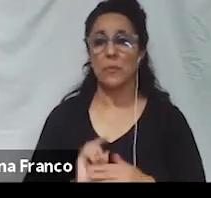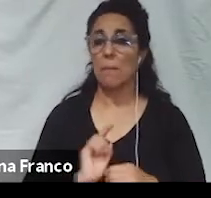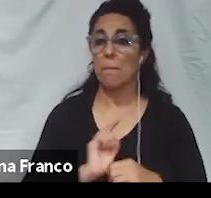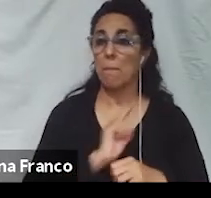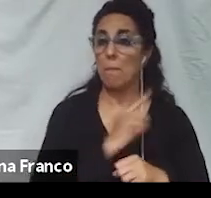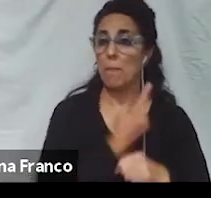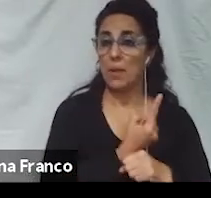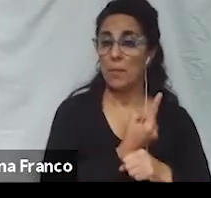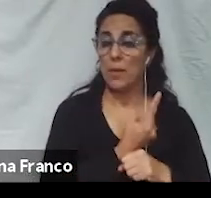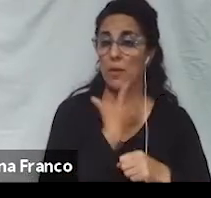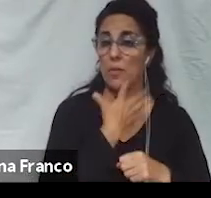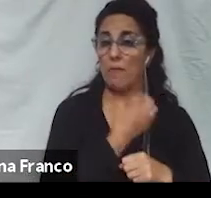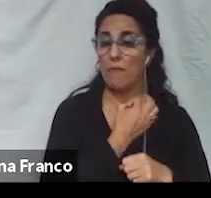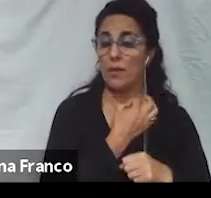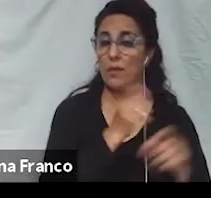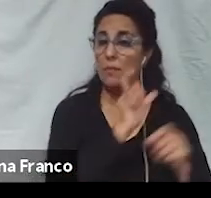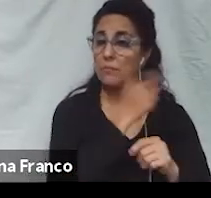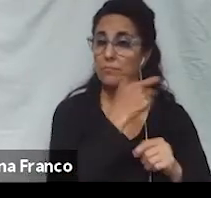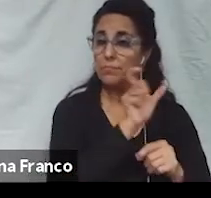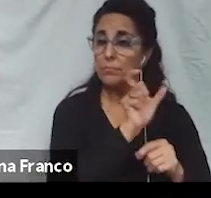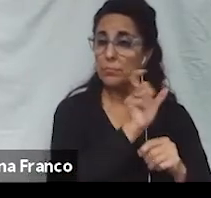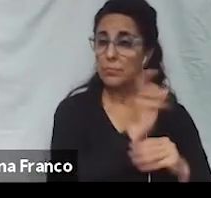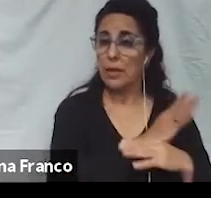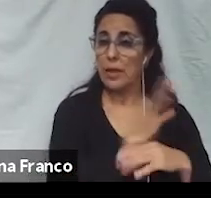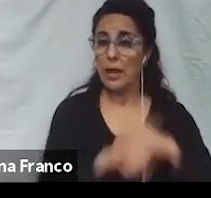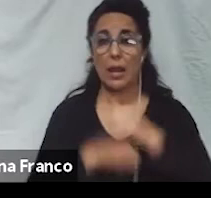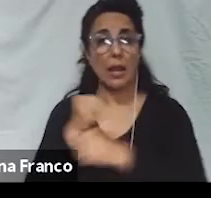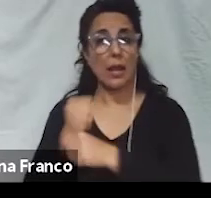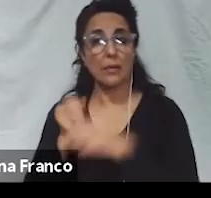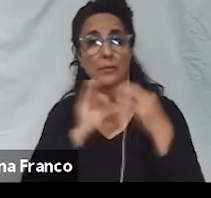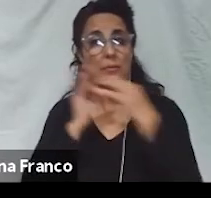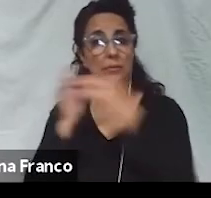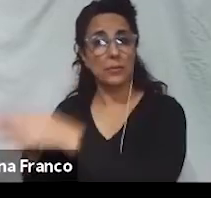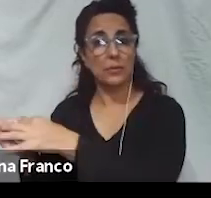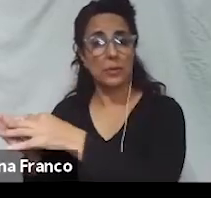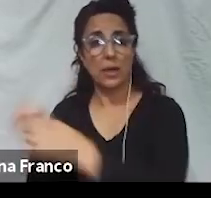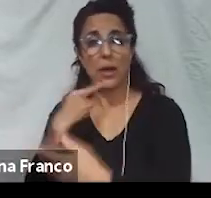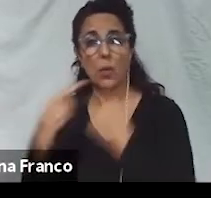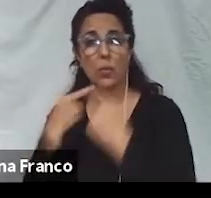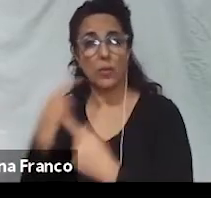El primer paso es definir el alcance de la auditoría.